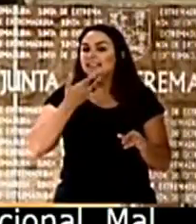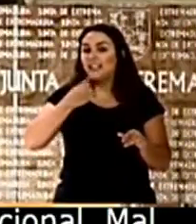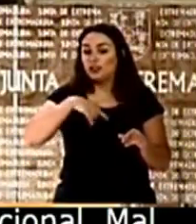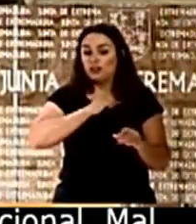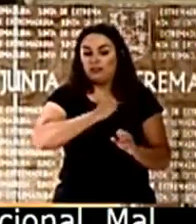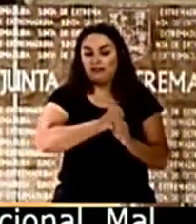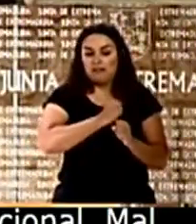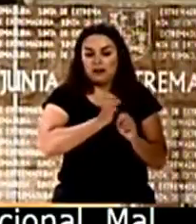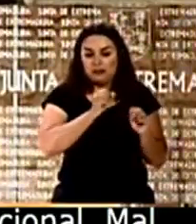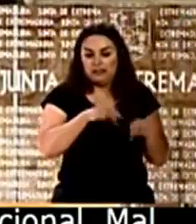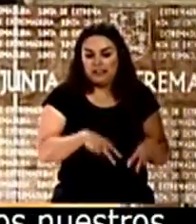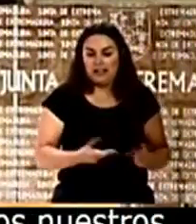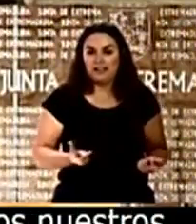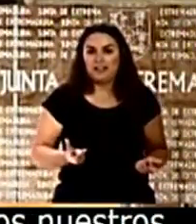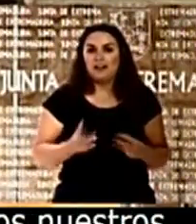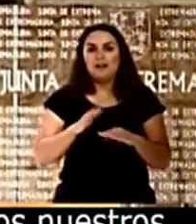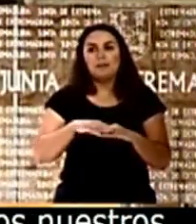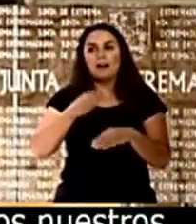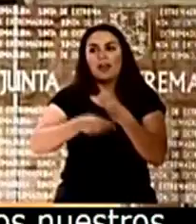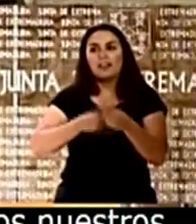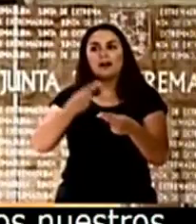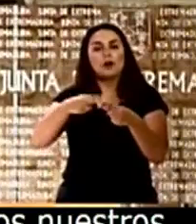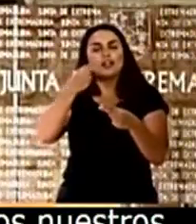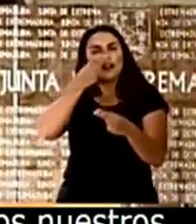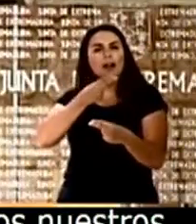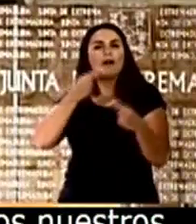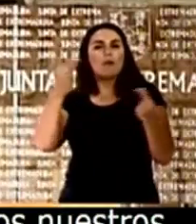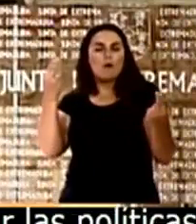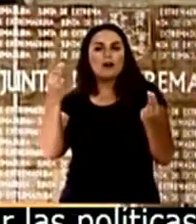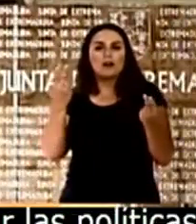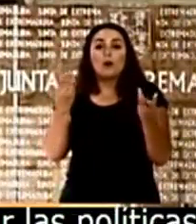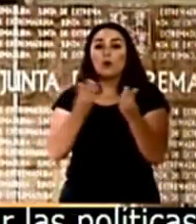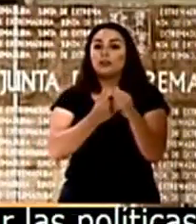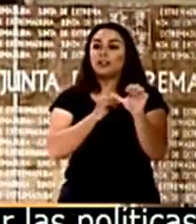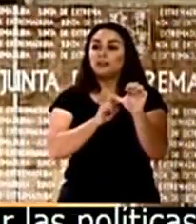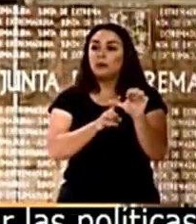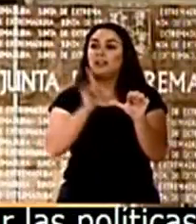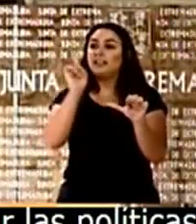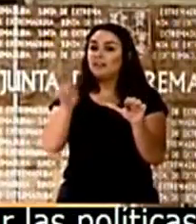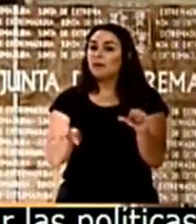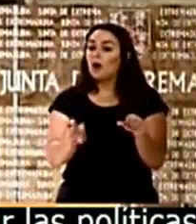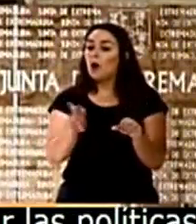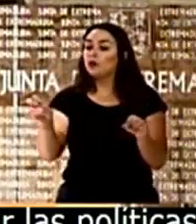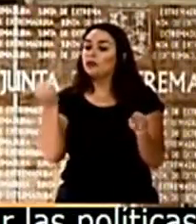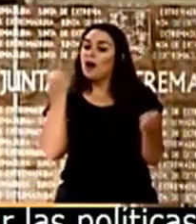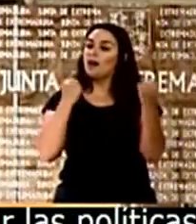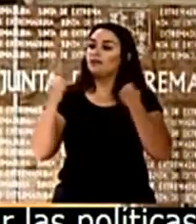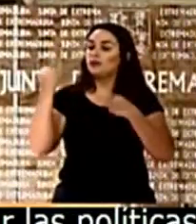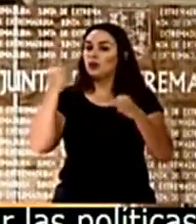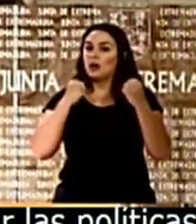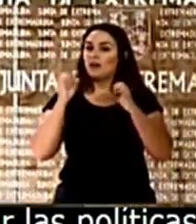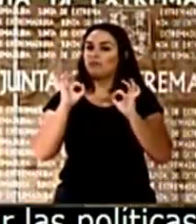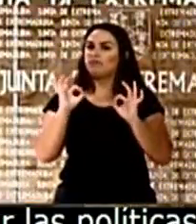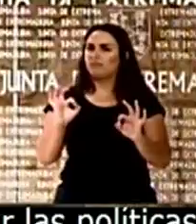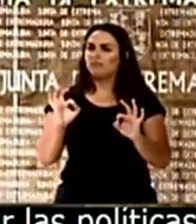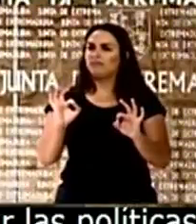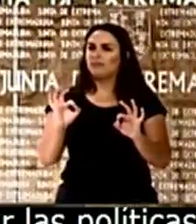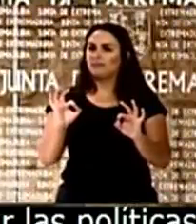hechos desde el punto de vista de alinear las políticas públicas que la Junta de Extremadura, junto con otros actores formales e